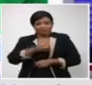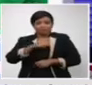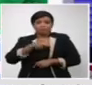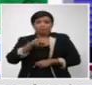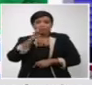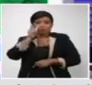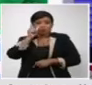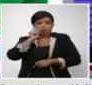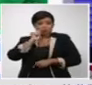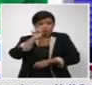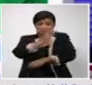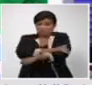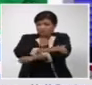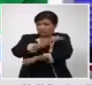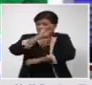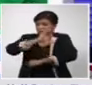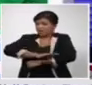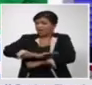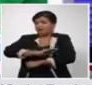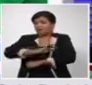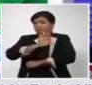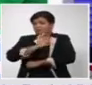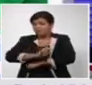hipotensión marcada, taquicardia,